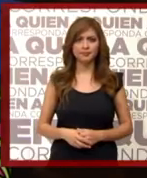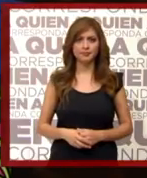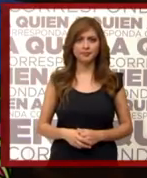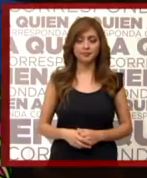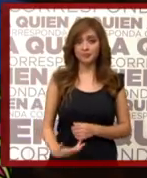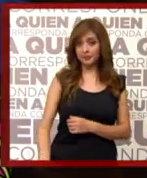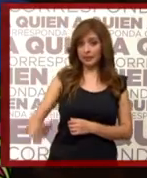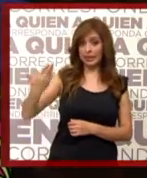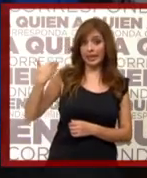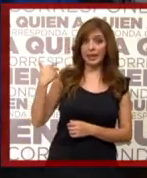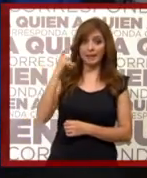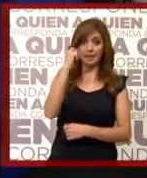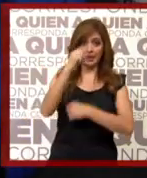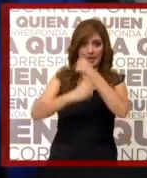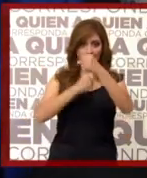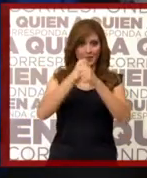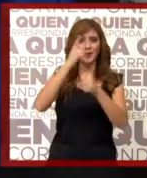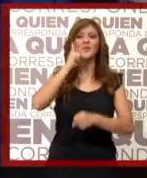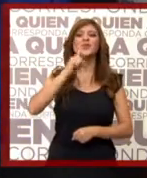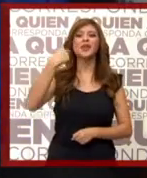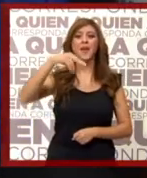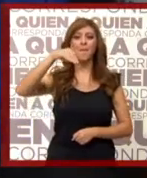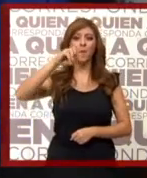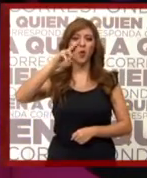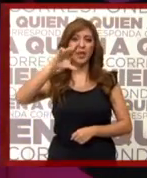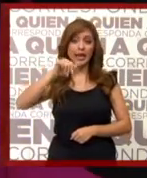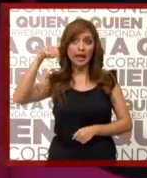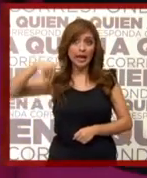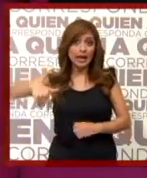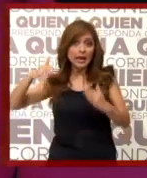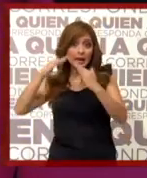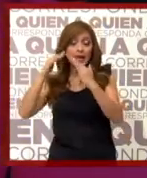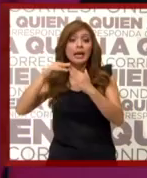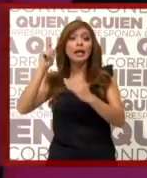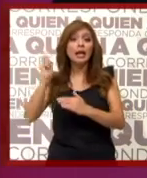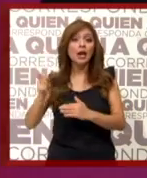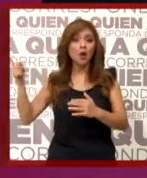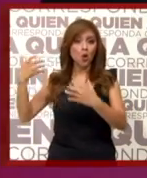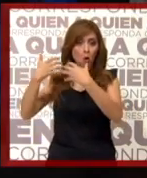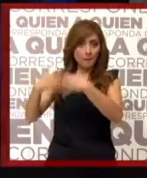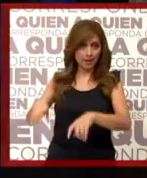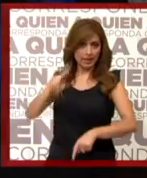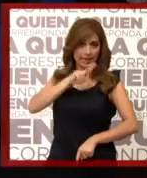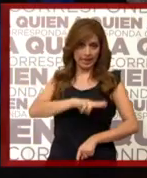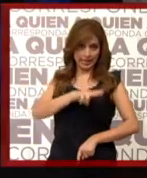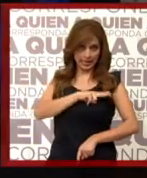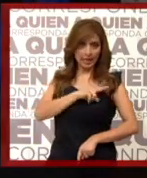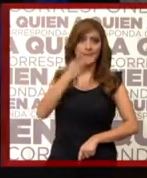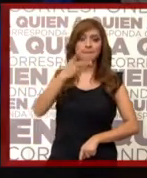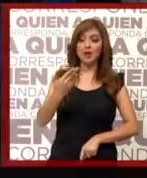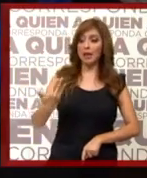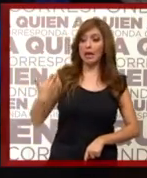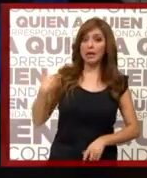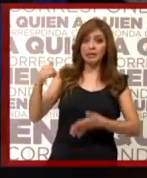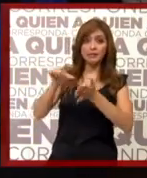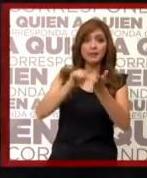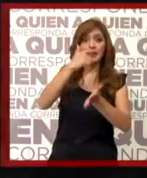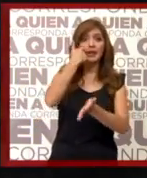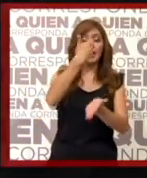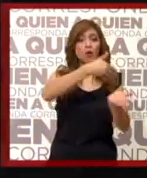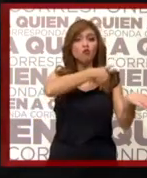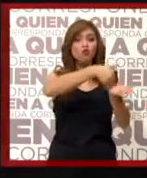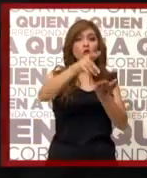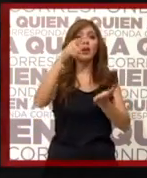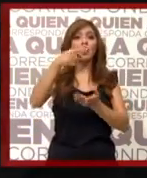Desde hace 20 años, la señora Mónica vive en un predio que, dice, su comadre le renta. Pero desde hace 6, quiere desalojarla debido a